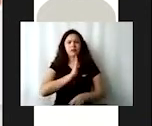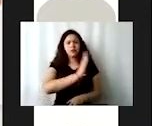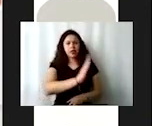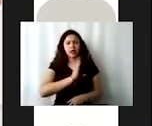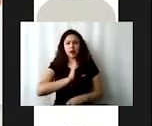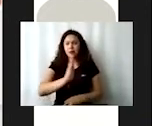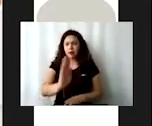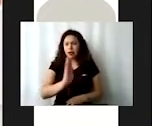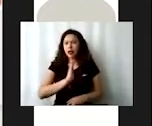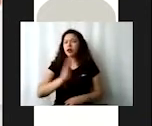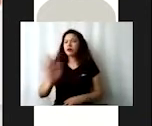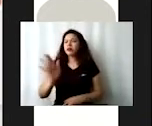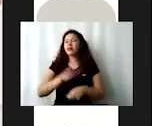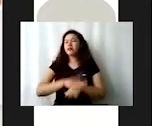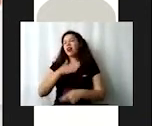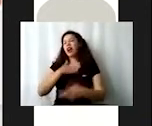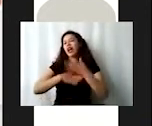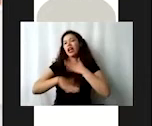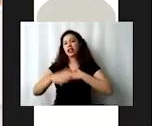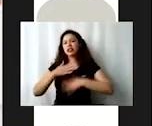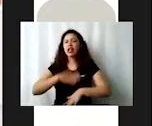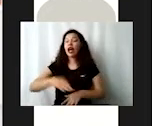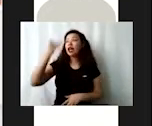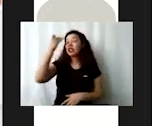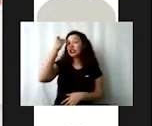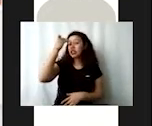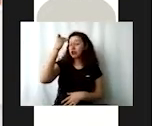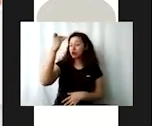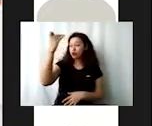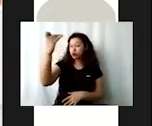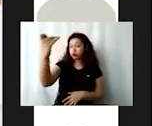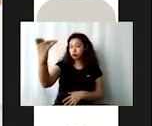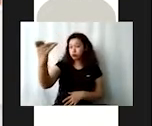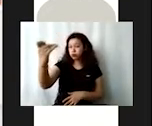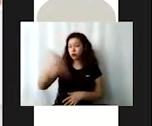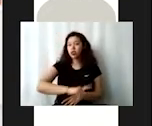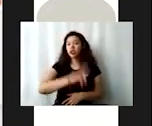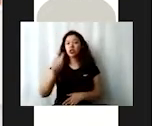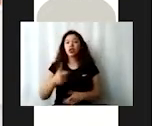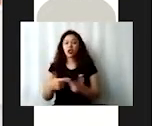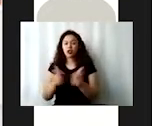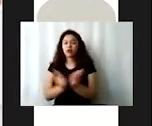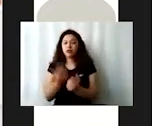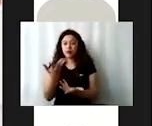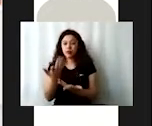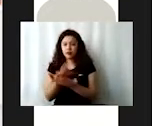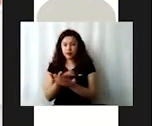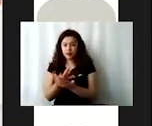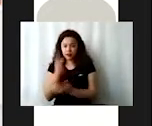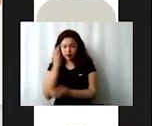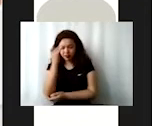es más desgastante y le lleva más tiempo, y los grupales, permítanme tantito.